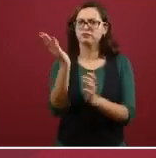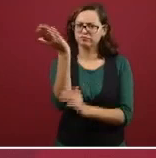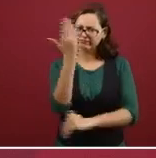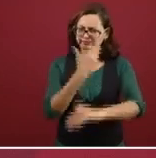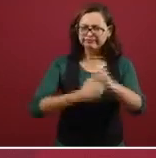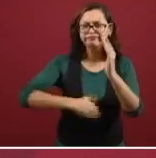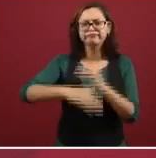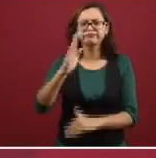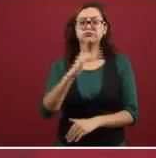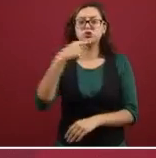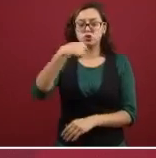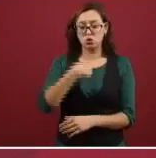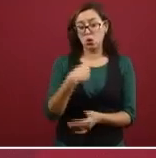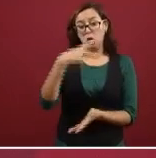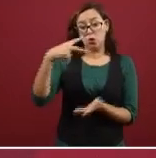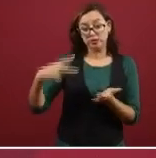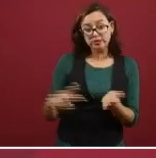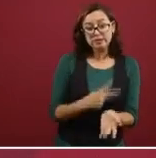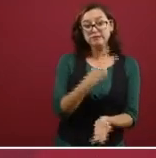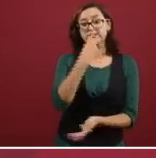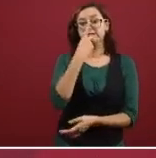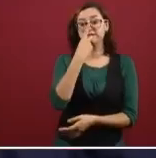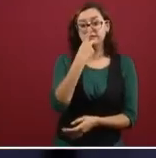repito, insisto,